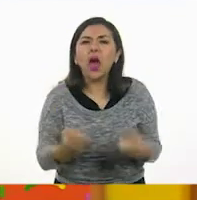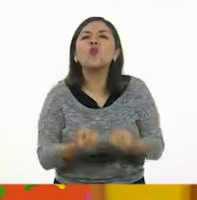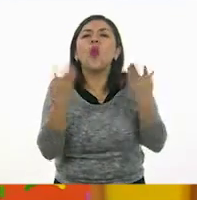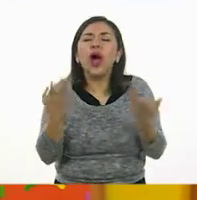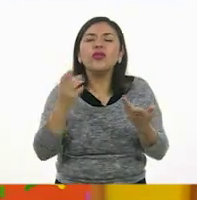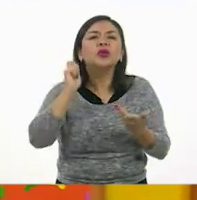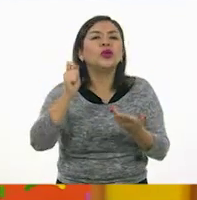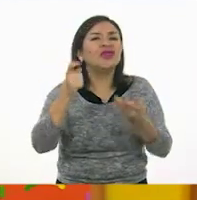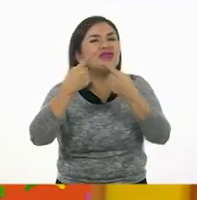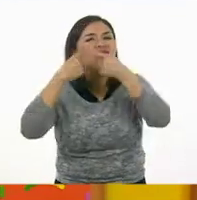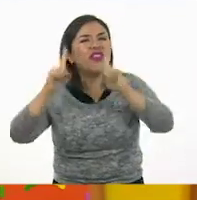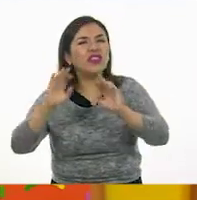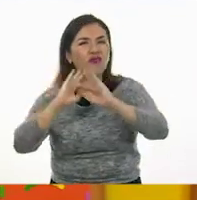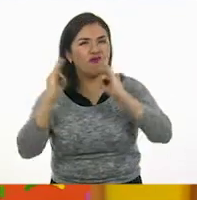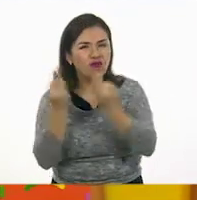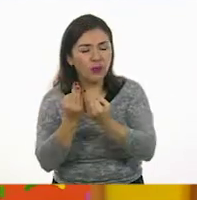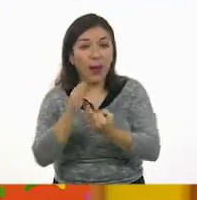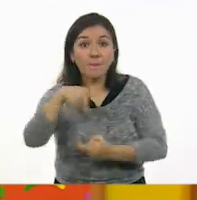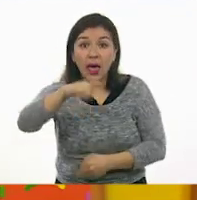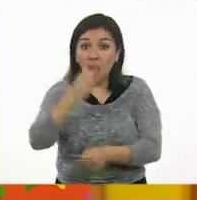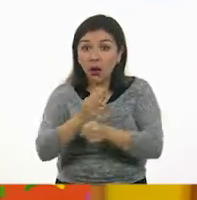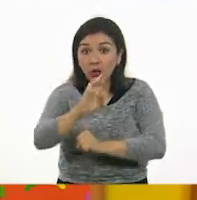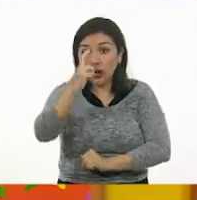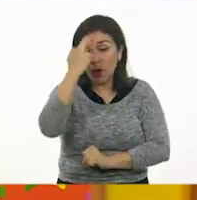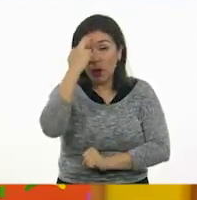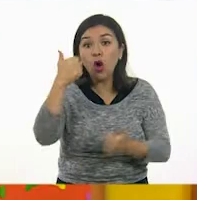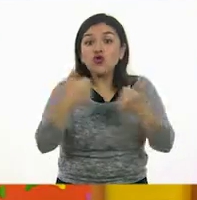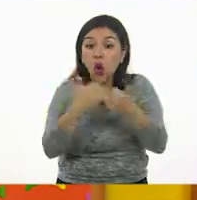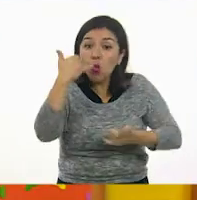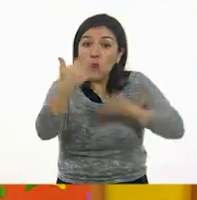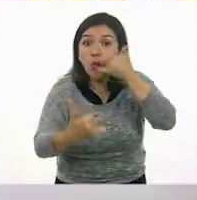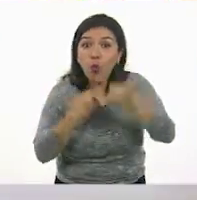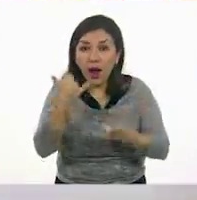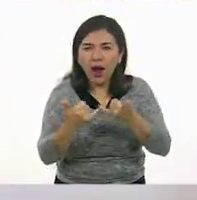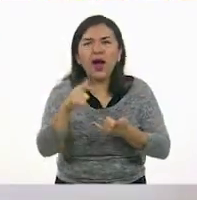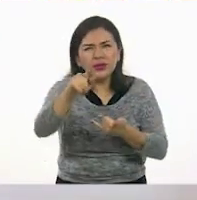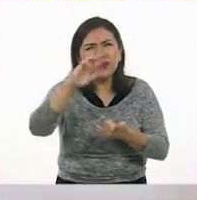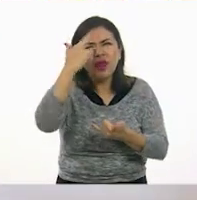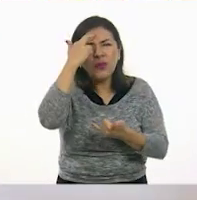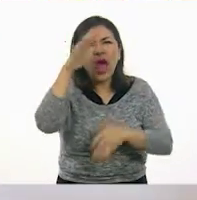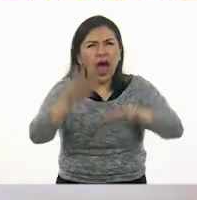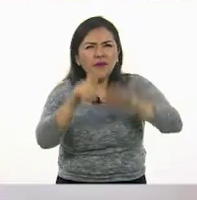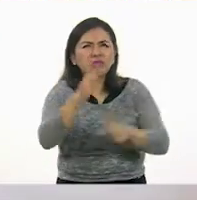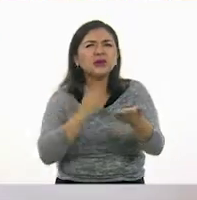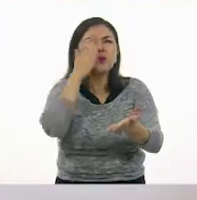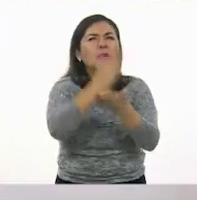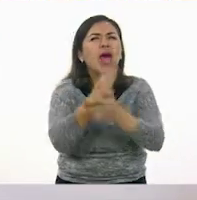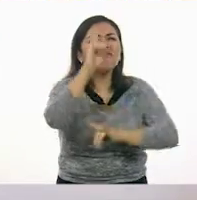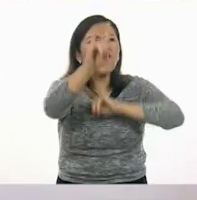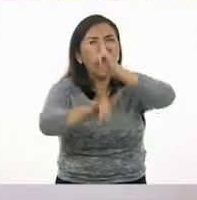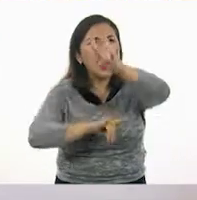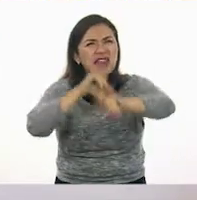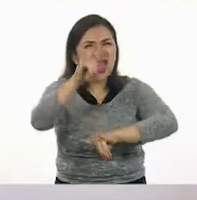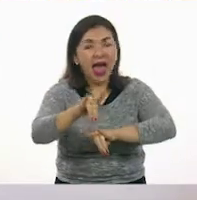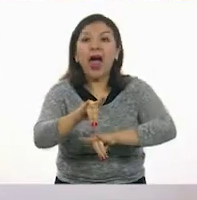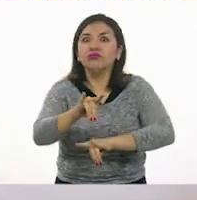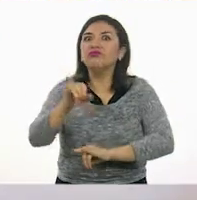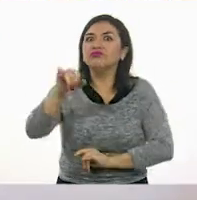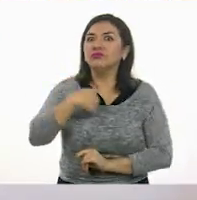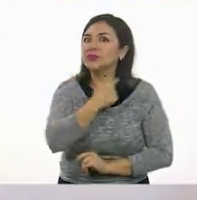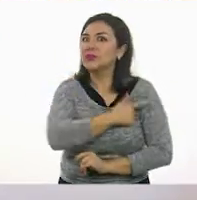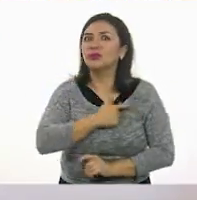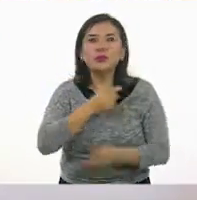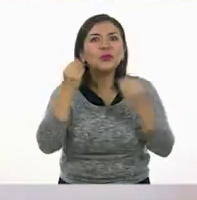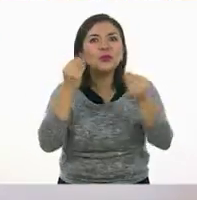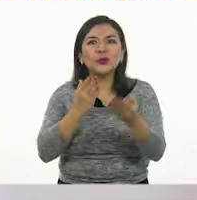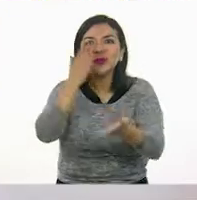cuerpo geométrico. Pero para empezar, recuerda que jugamos. ¿Alguna vez has ido a la feria? Sí, claro. Y además me